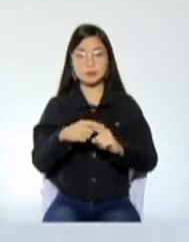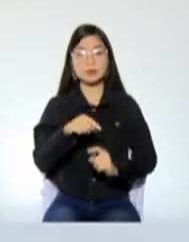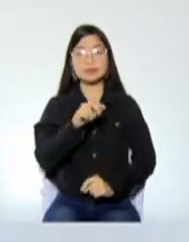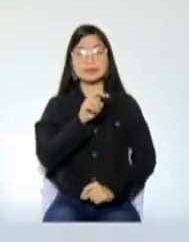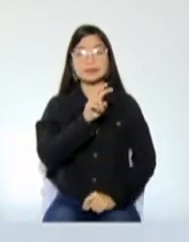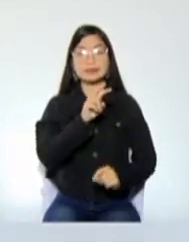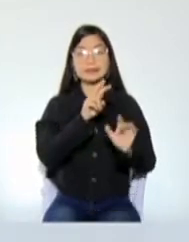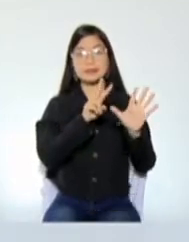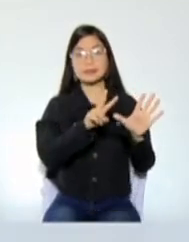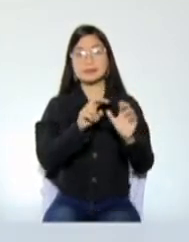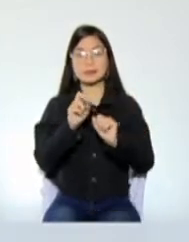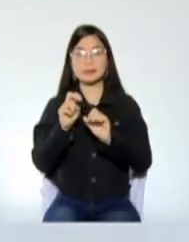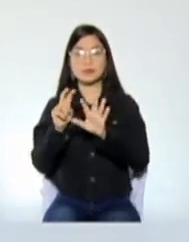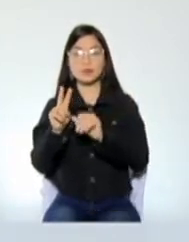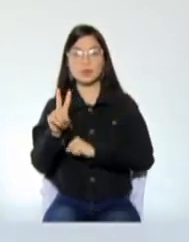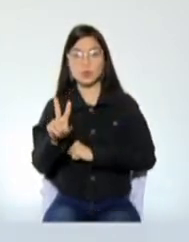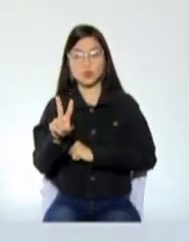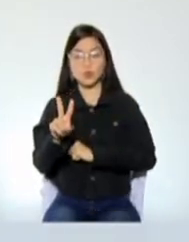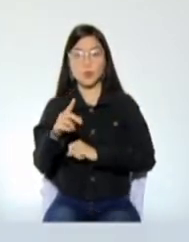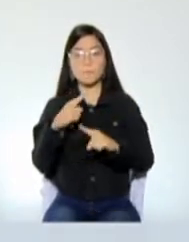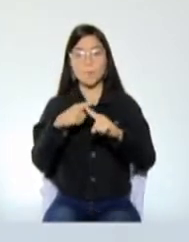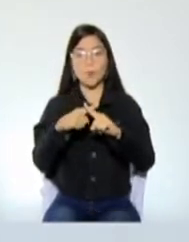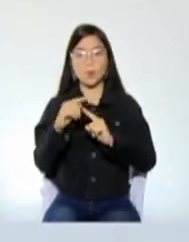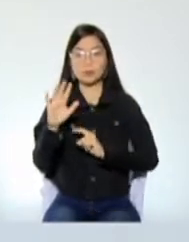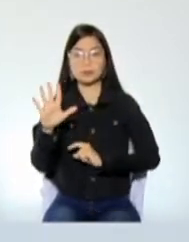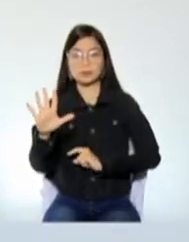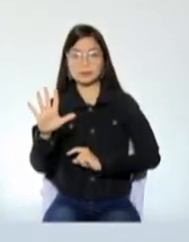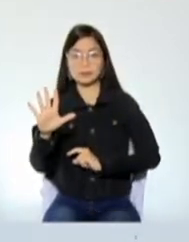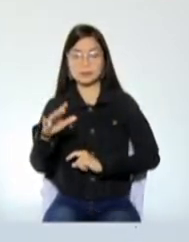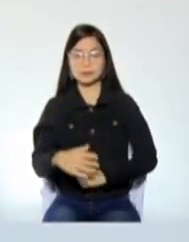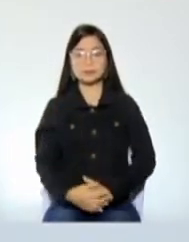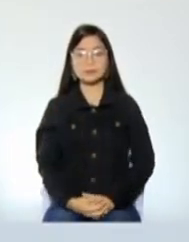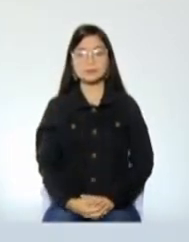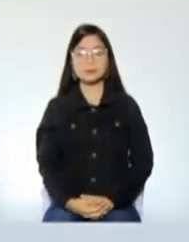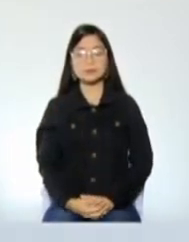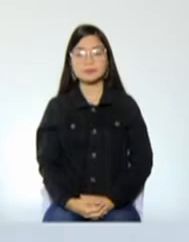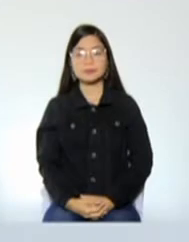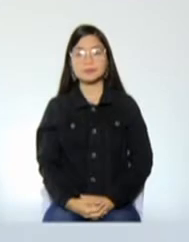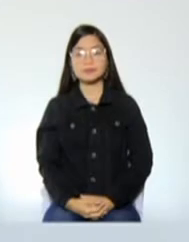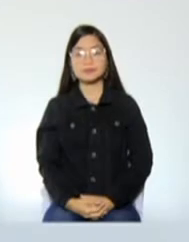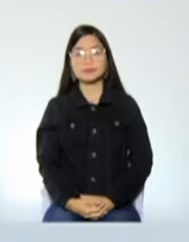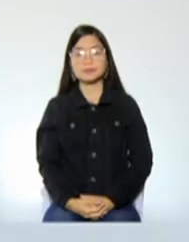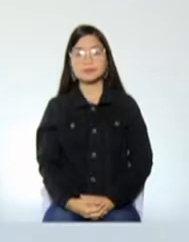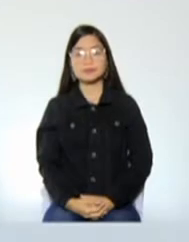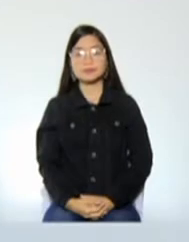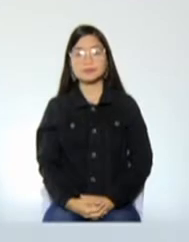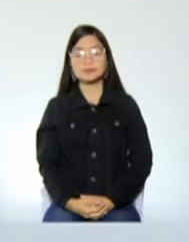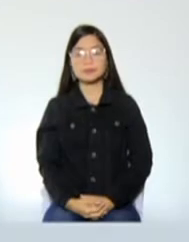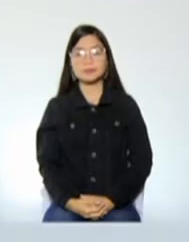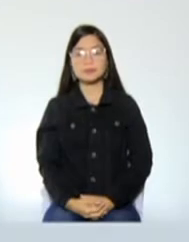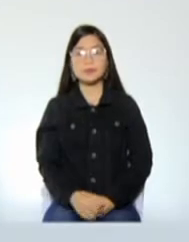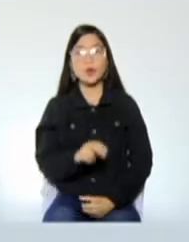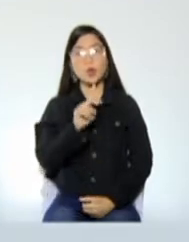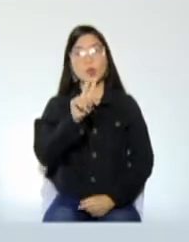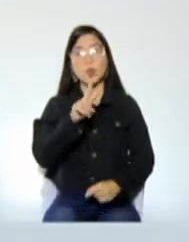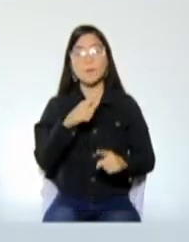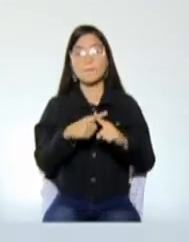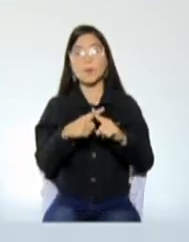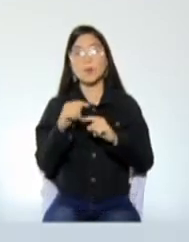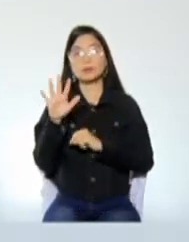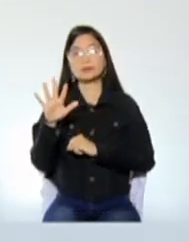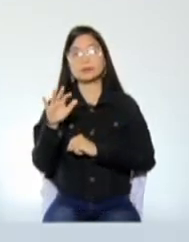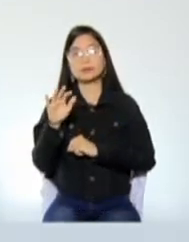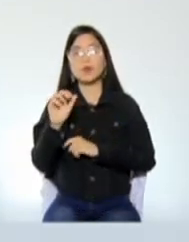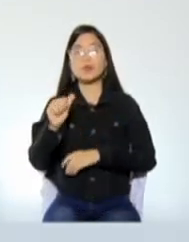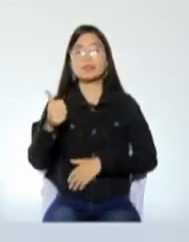72 por 5, y procedemos a hacer la multiplicación. 2 por 5 es 10,